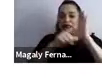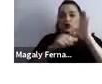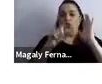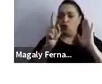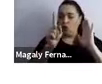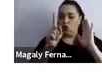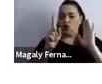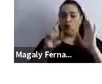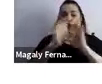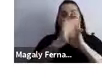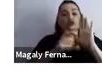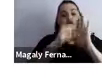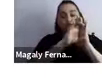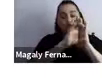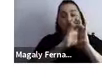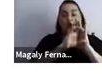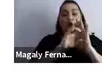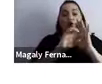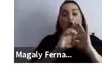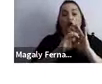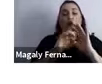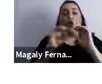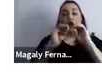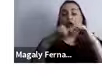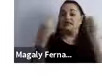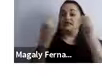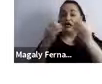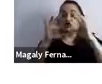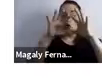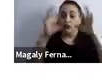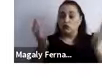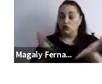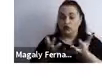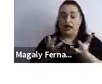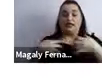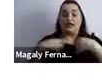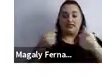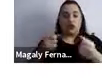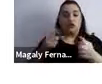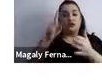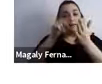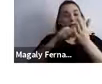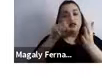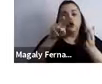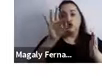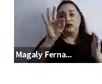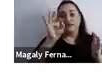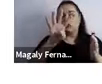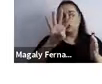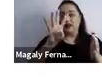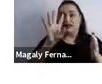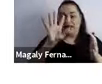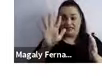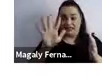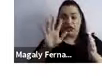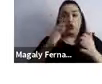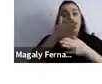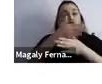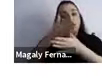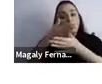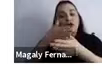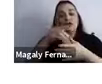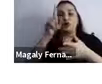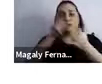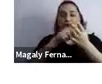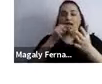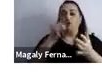de la Organización Mundial de la Salud, que se debatió en el 1945 y se aprobó en 1947, muy a